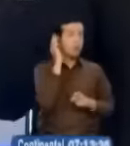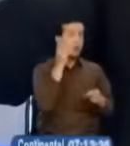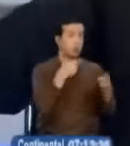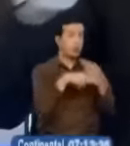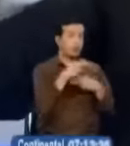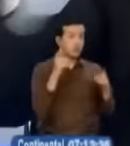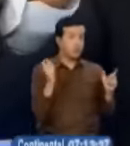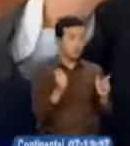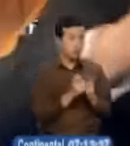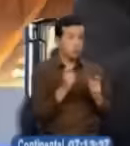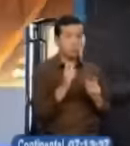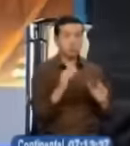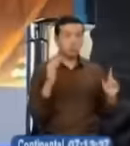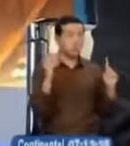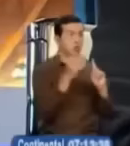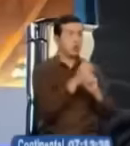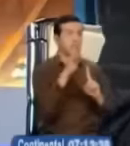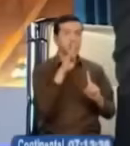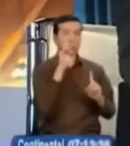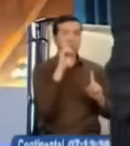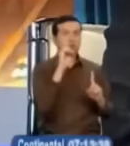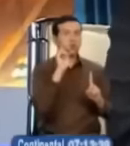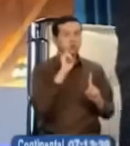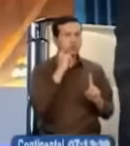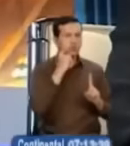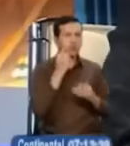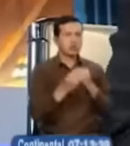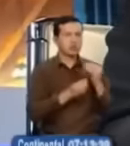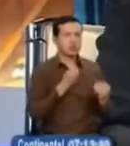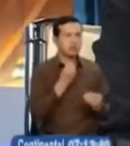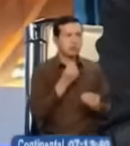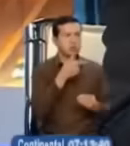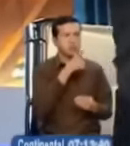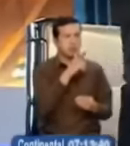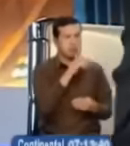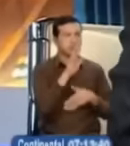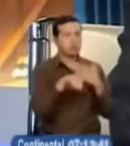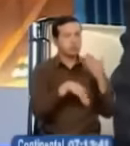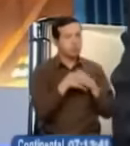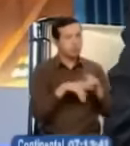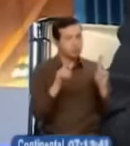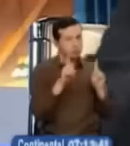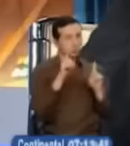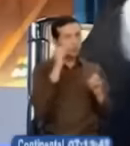solidaria tiene éxito, el marido se pone celoso, se dedica a veces al trago, no digo todos, pero este